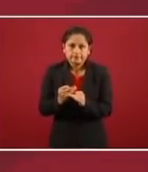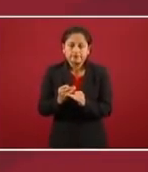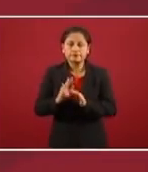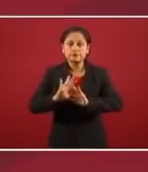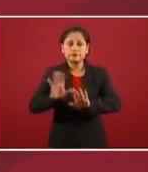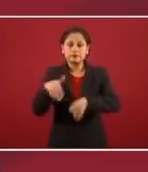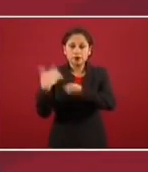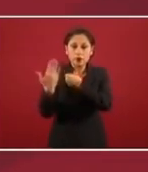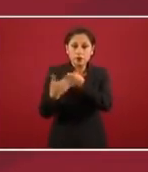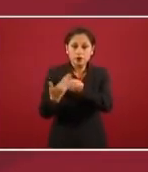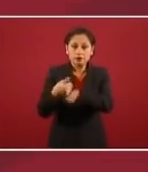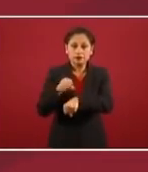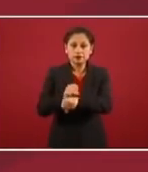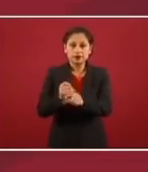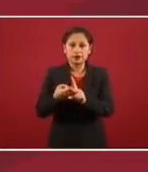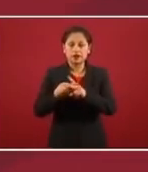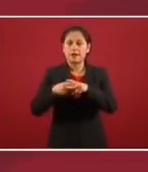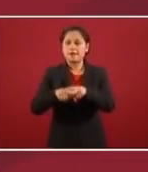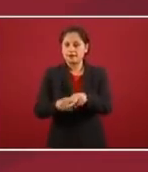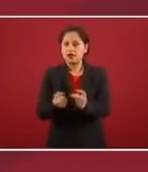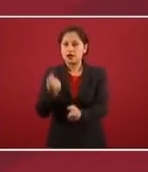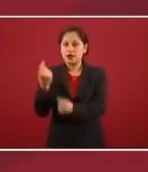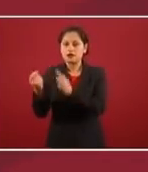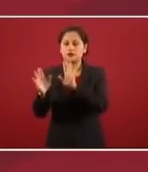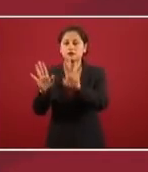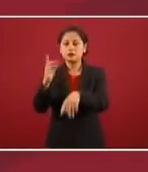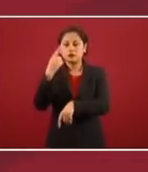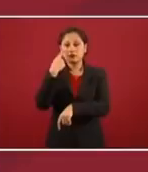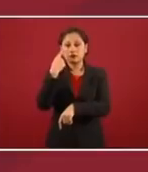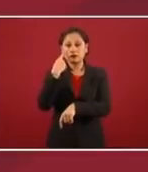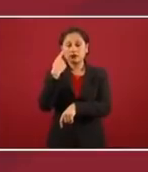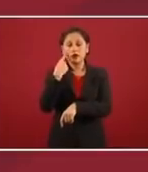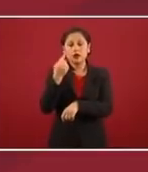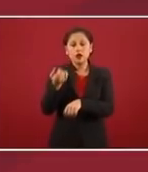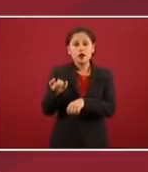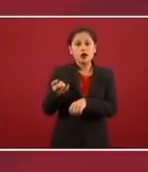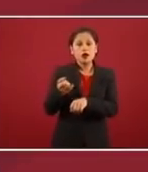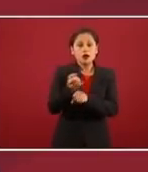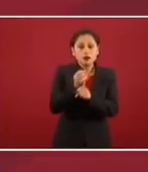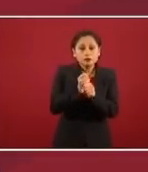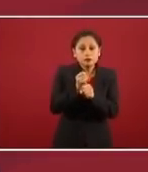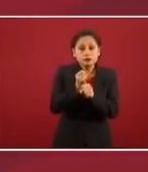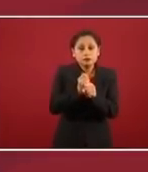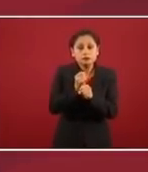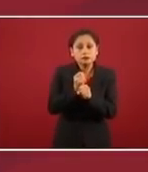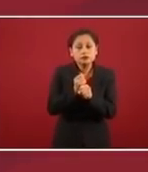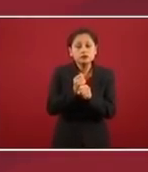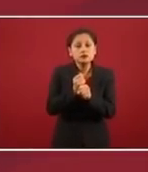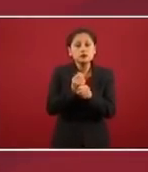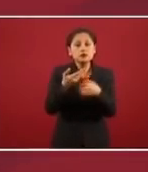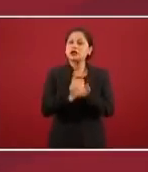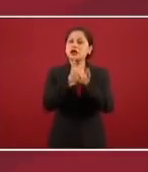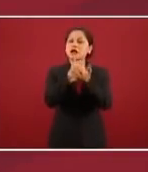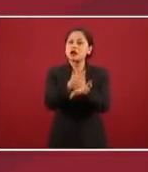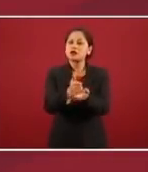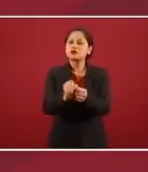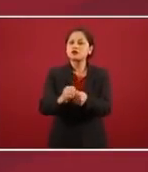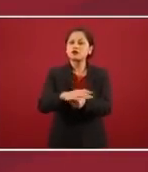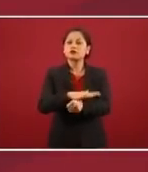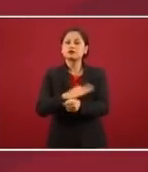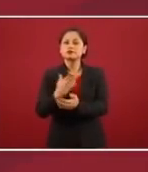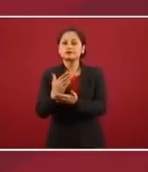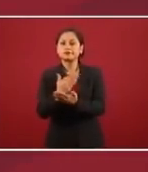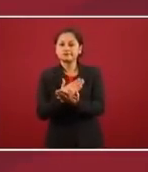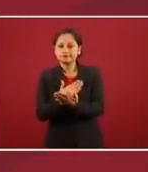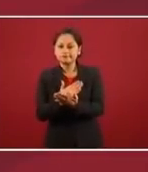siguiente semana. El primero es un ensayo clínico del uso de remdesivir. El segundo